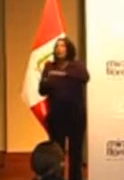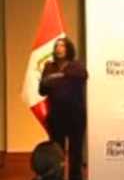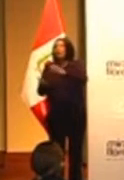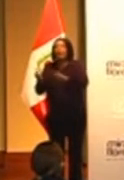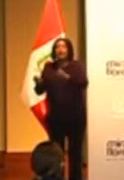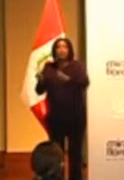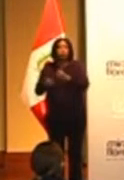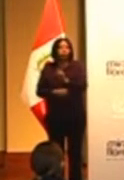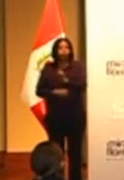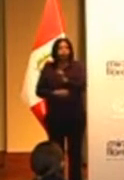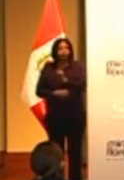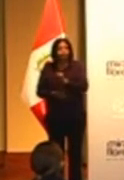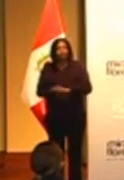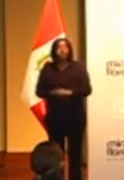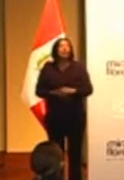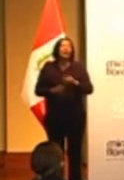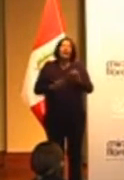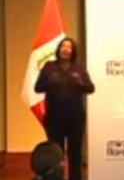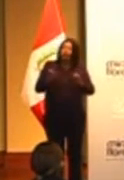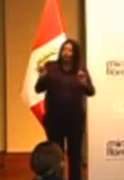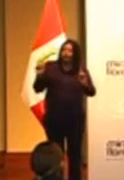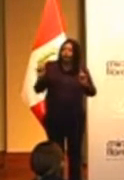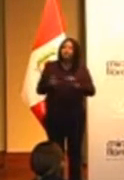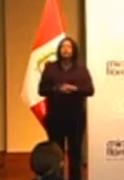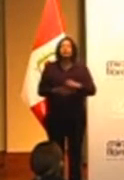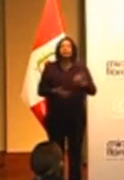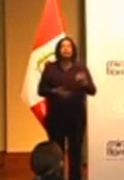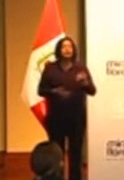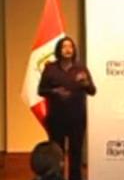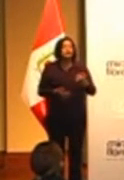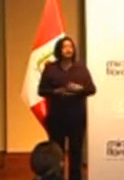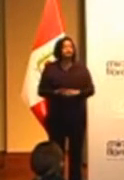vehículos. A veces tenemos